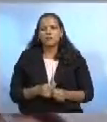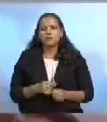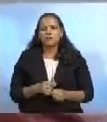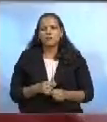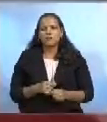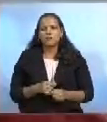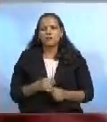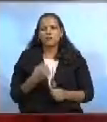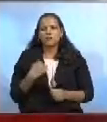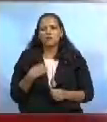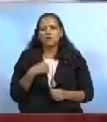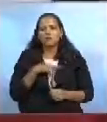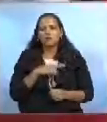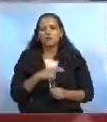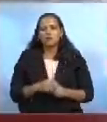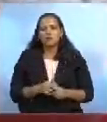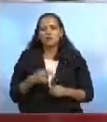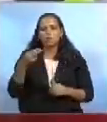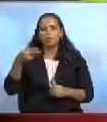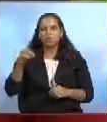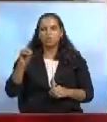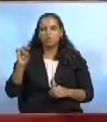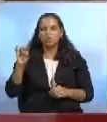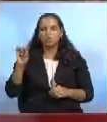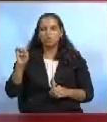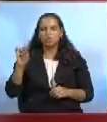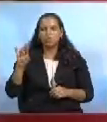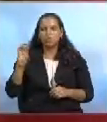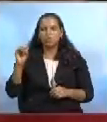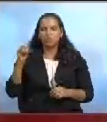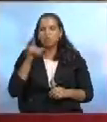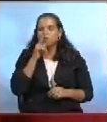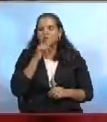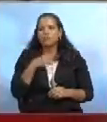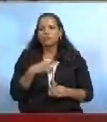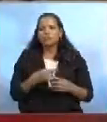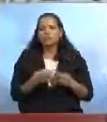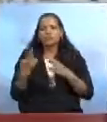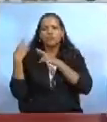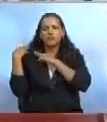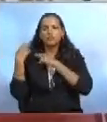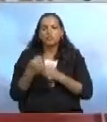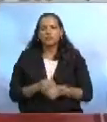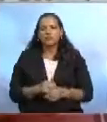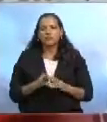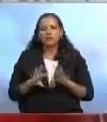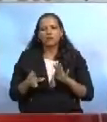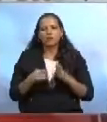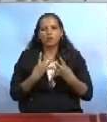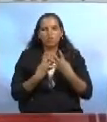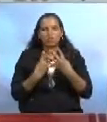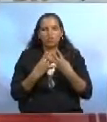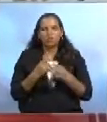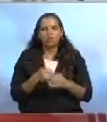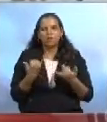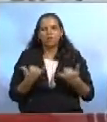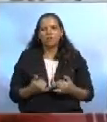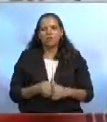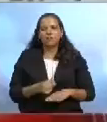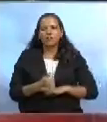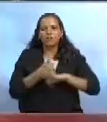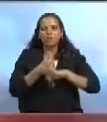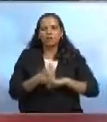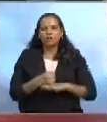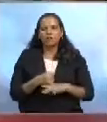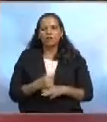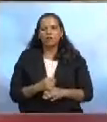nivel moral. Homero C. con prisión preventiva por el presunto delito de tráfico de influencias es el actual presidente de la